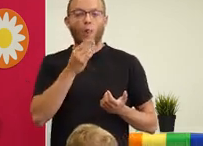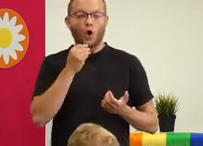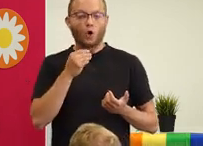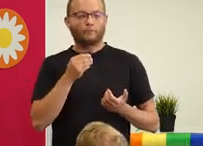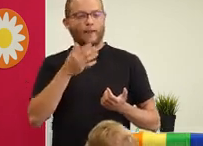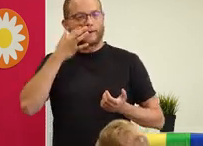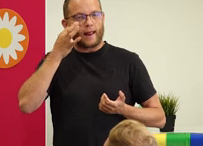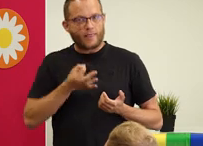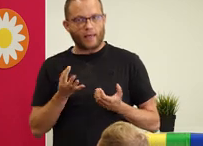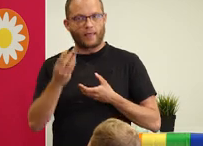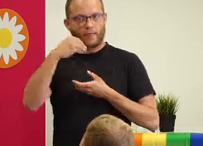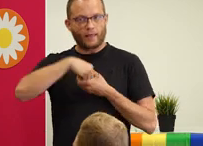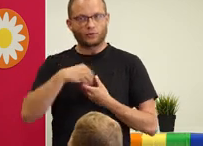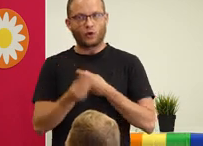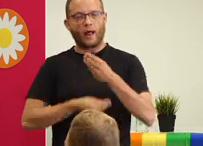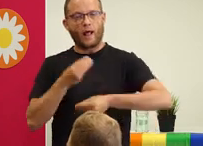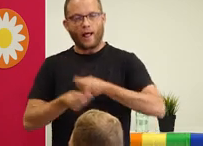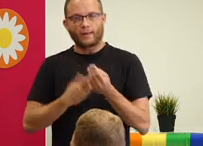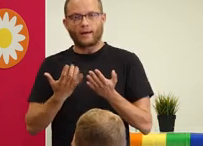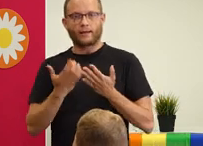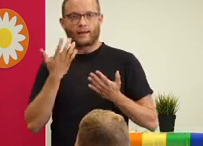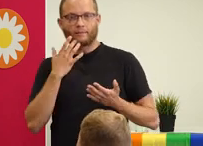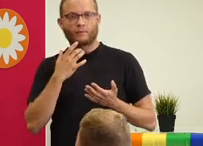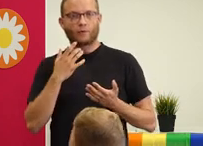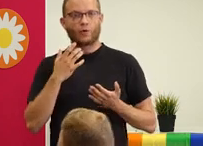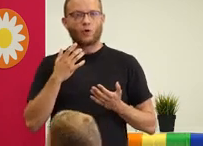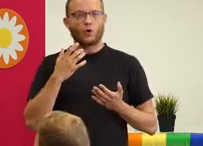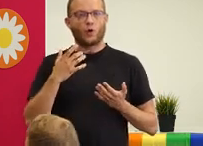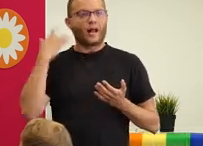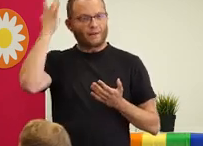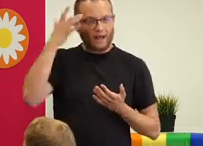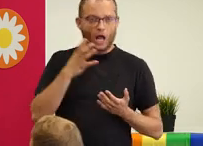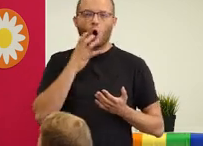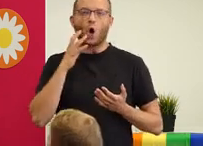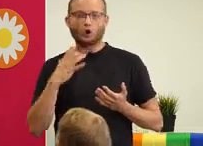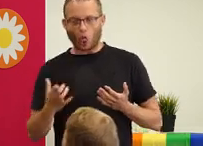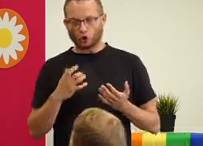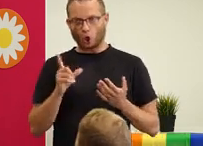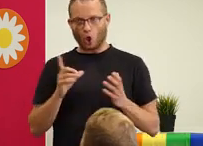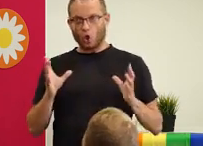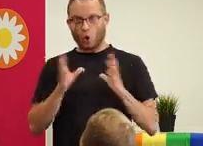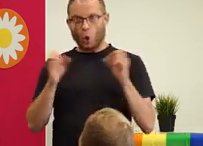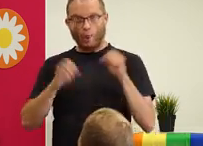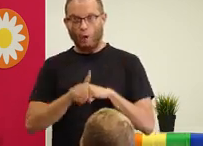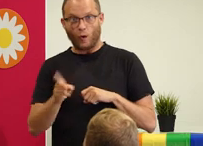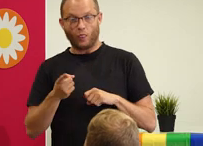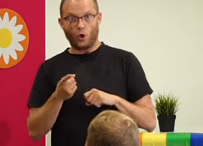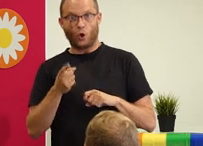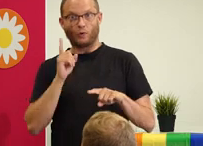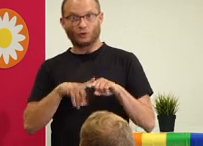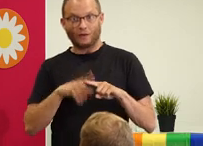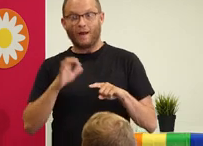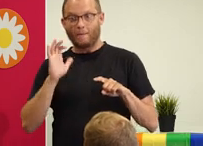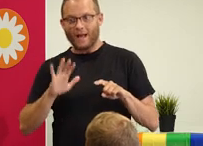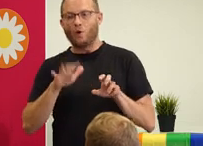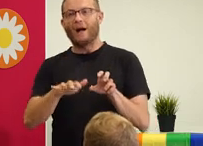la realidad, solo son los rabáis ortodoxos que no estén de acuerdo con la homosexualidad, pero